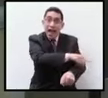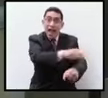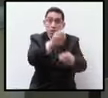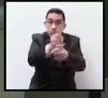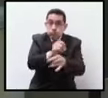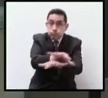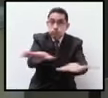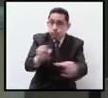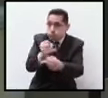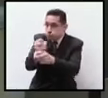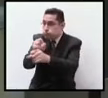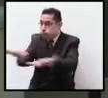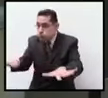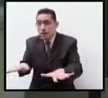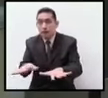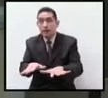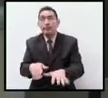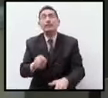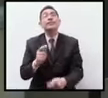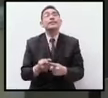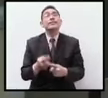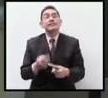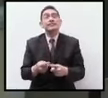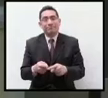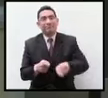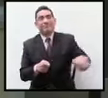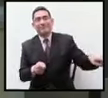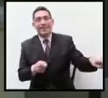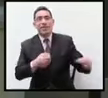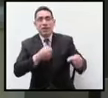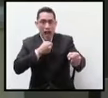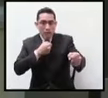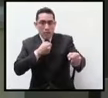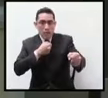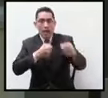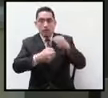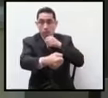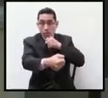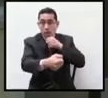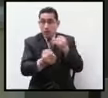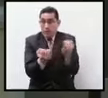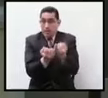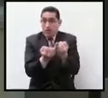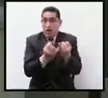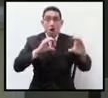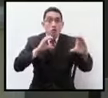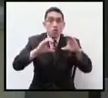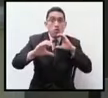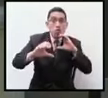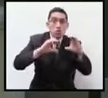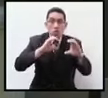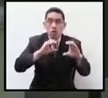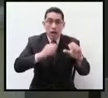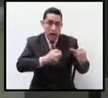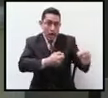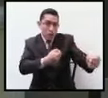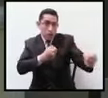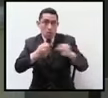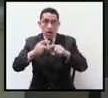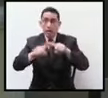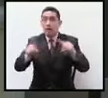la información y me refiero a los periodistas a los comunicólogos reporteros